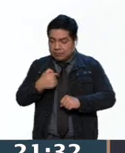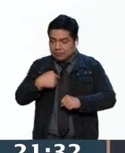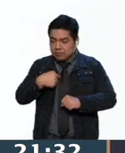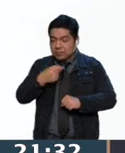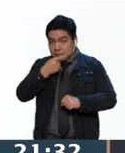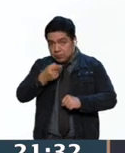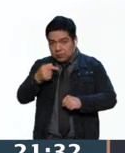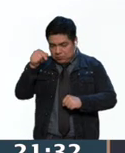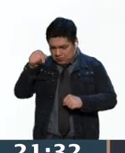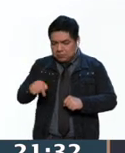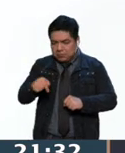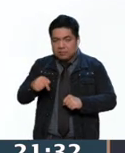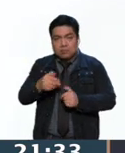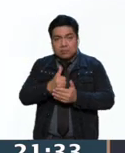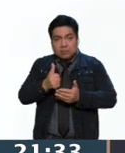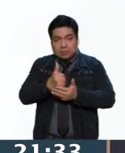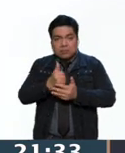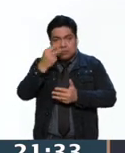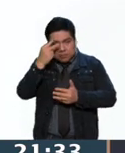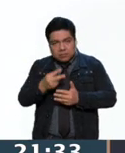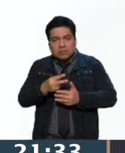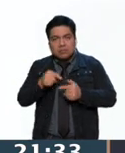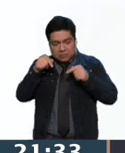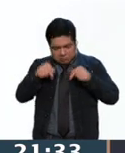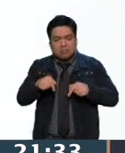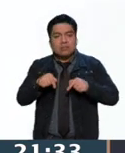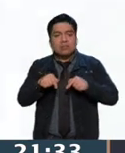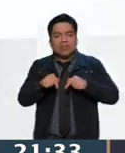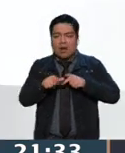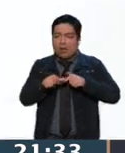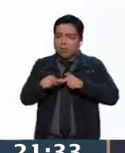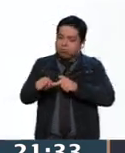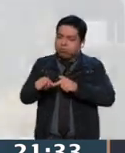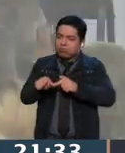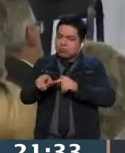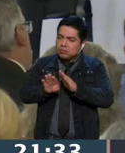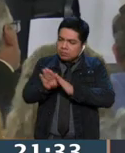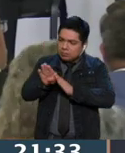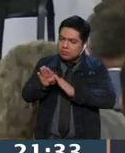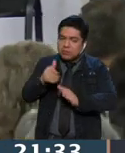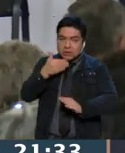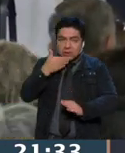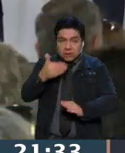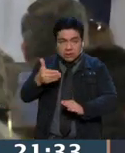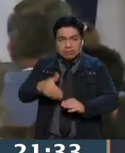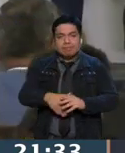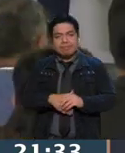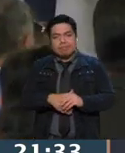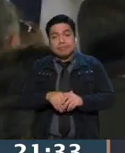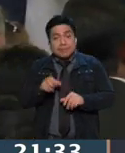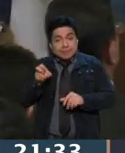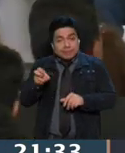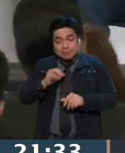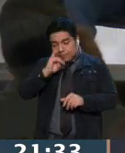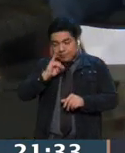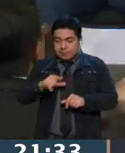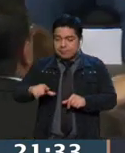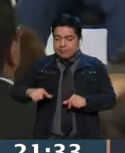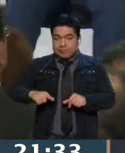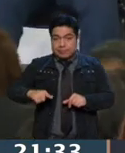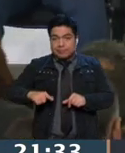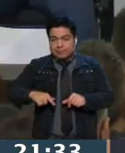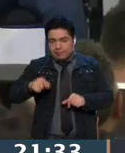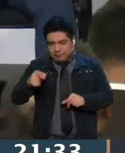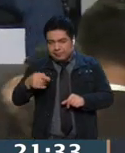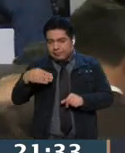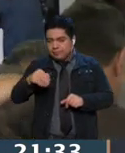la ciudad seguirá siendo progresista. Así fue como el jefe de gobierno de la Ciudad de México,